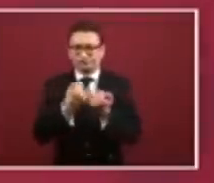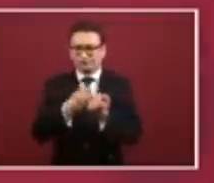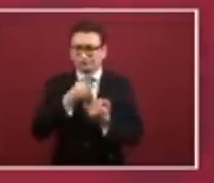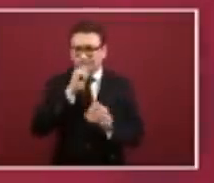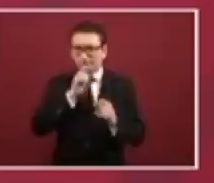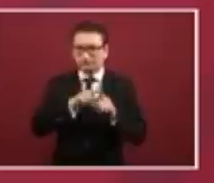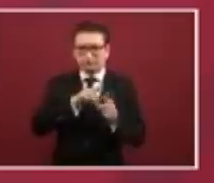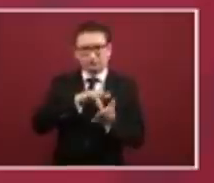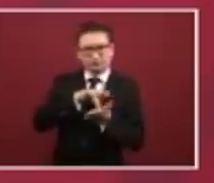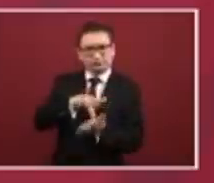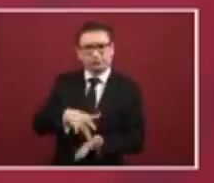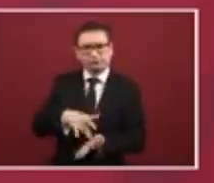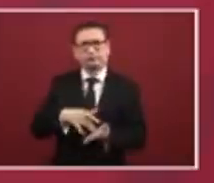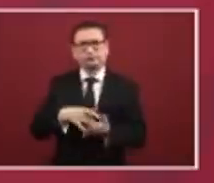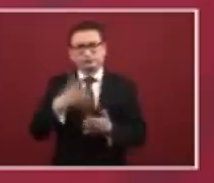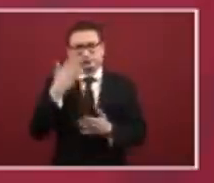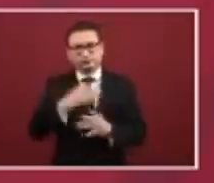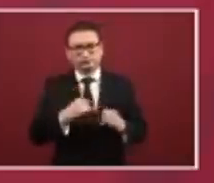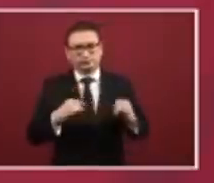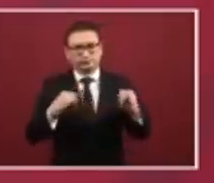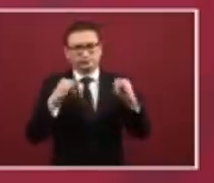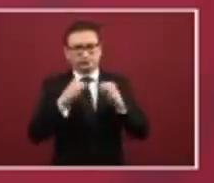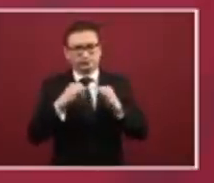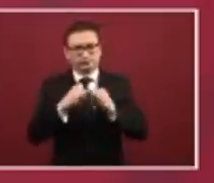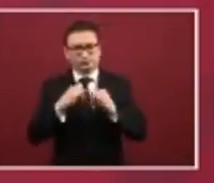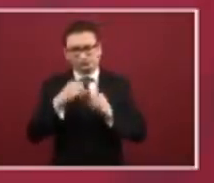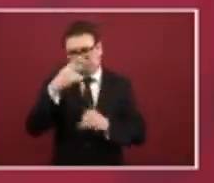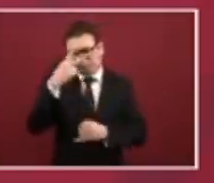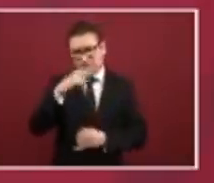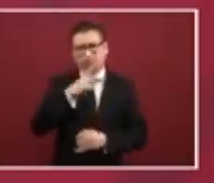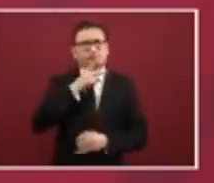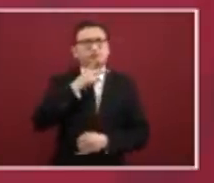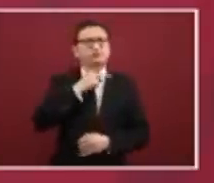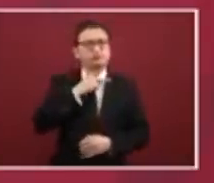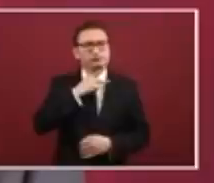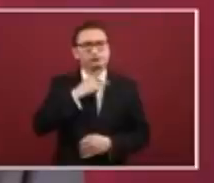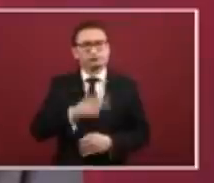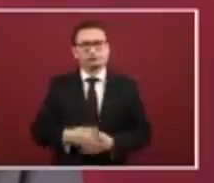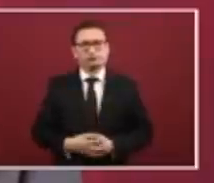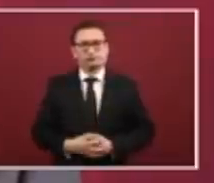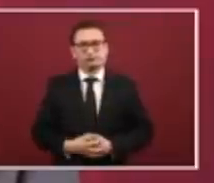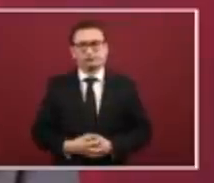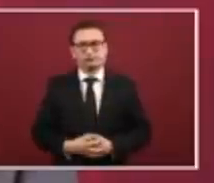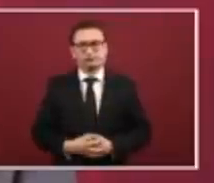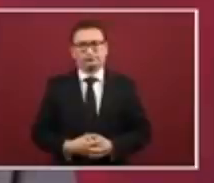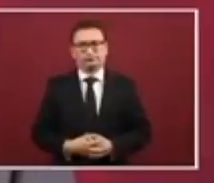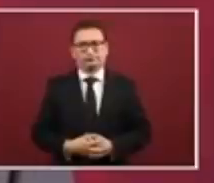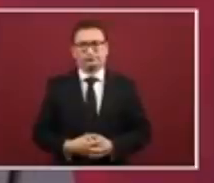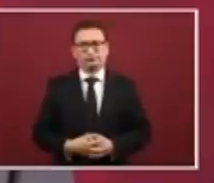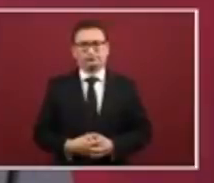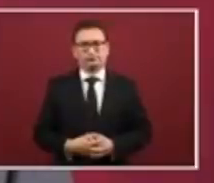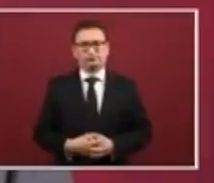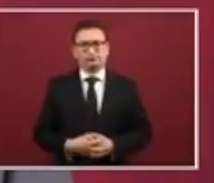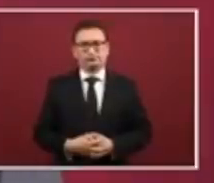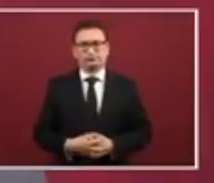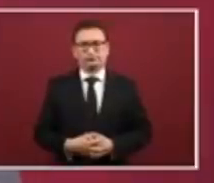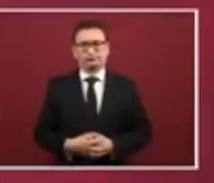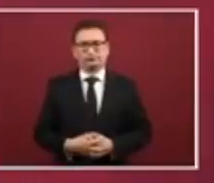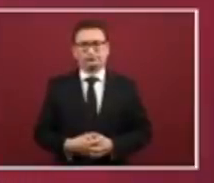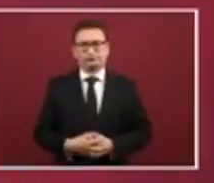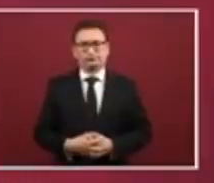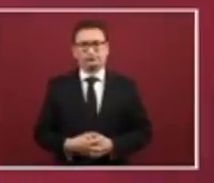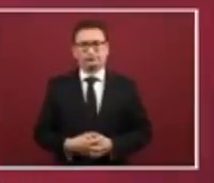queda a cargo de Petróleos Mexicanos bajo la dirección de la Secretaría de Energía con una inversión de 160 mil millones de pesos.